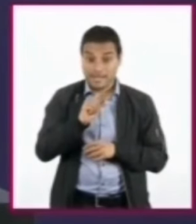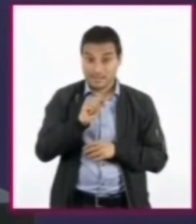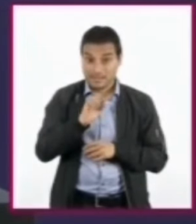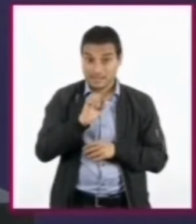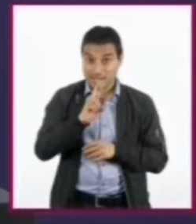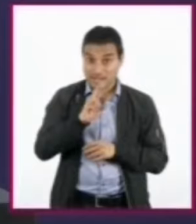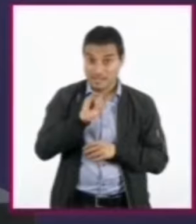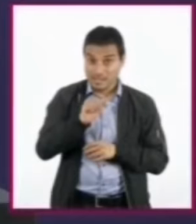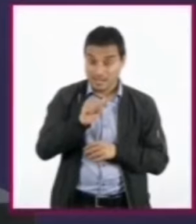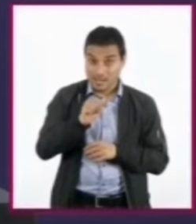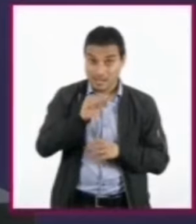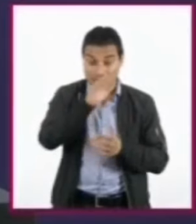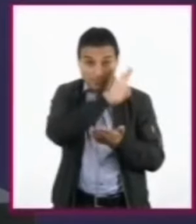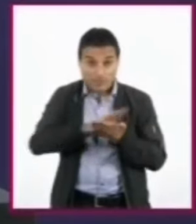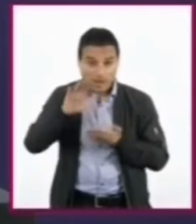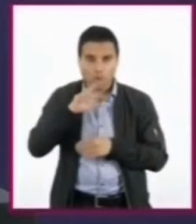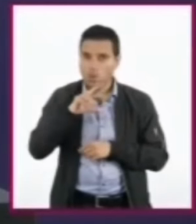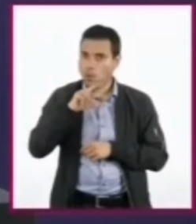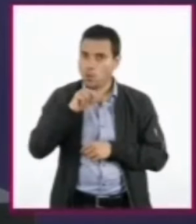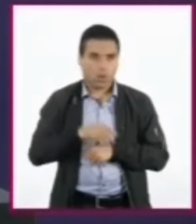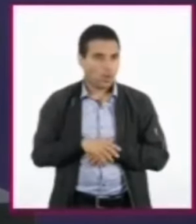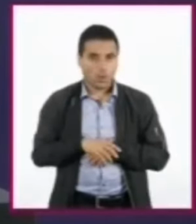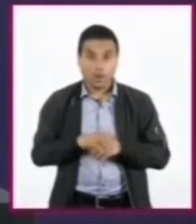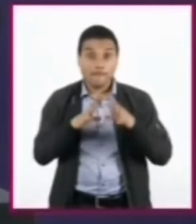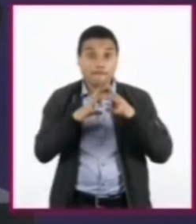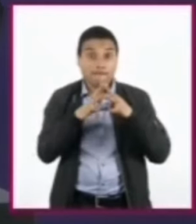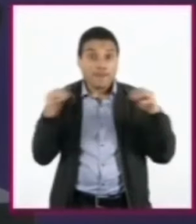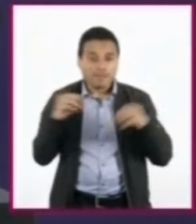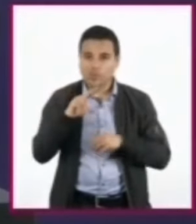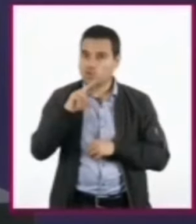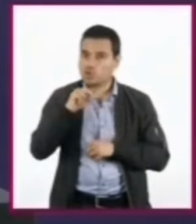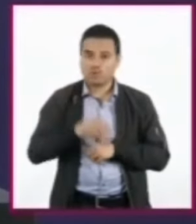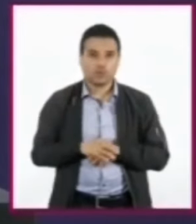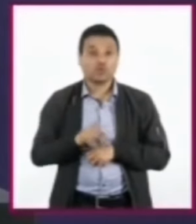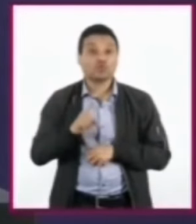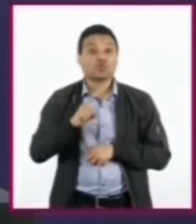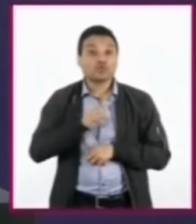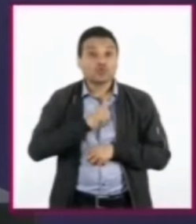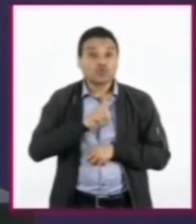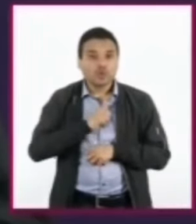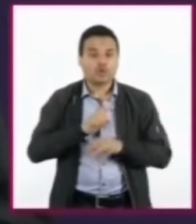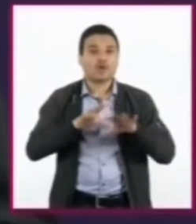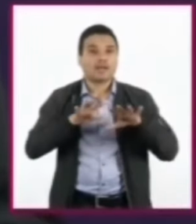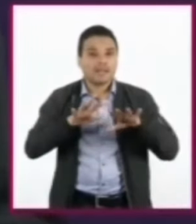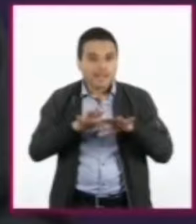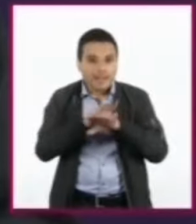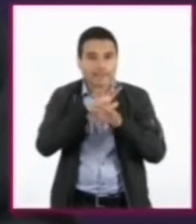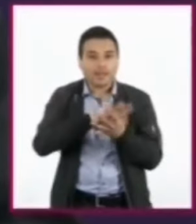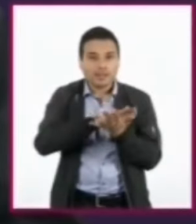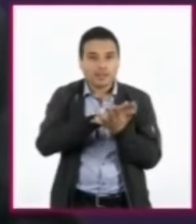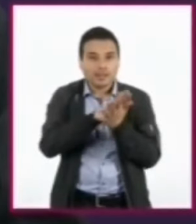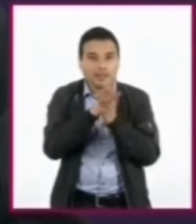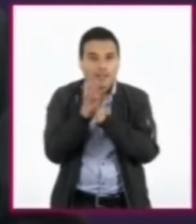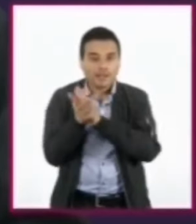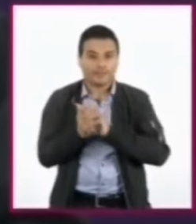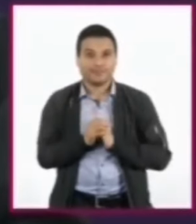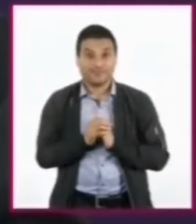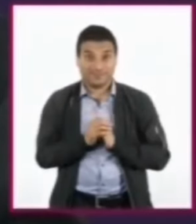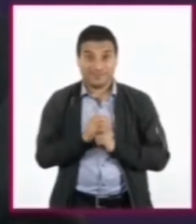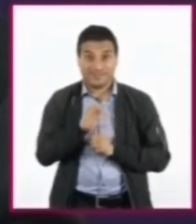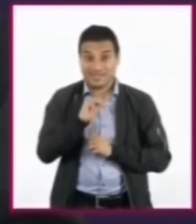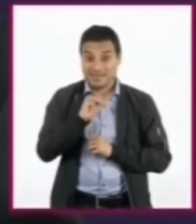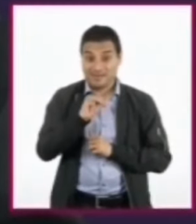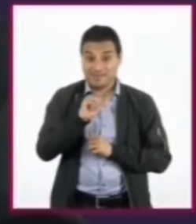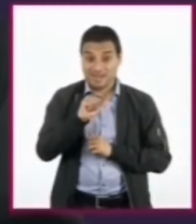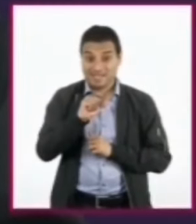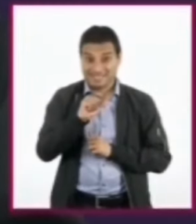decir, no se consume completamente ni desaparece, solo se transforma. La magnitud de la masa inicial